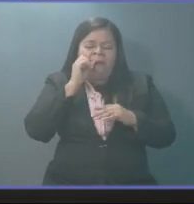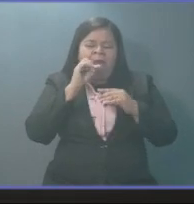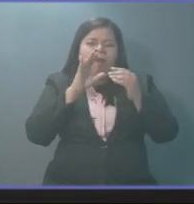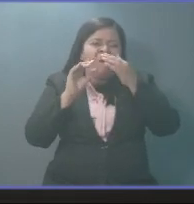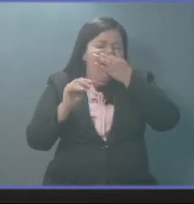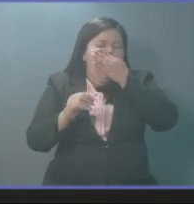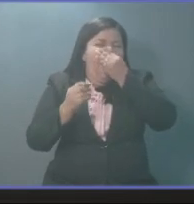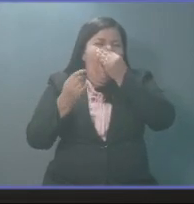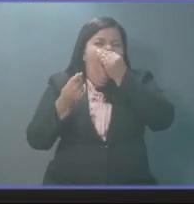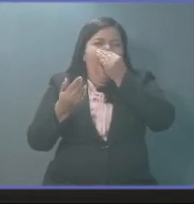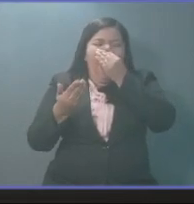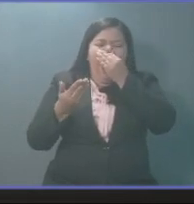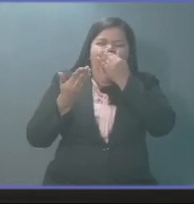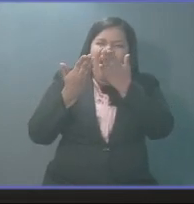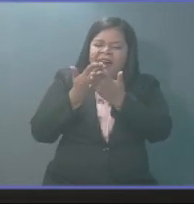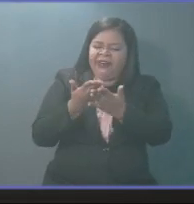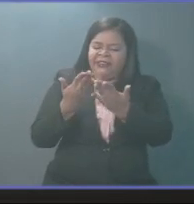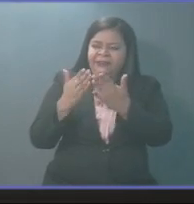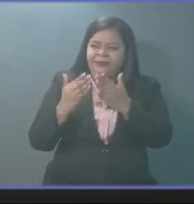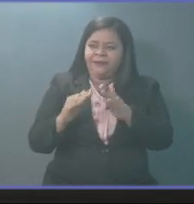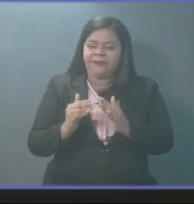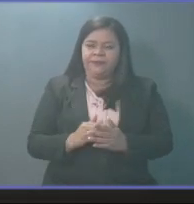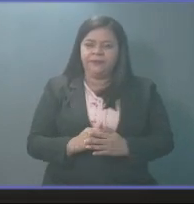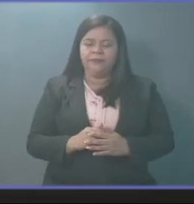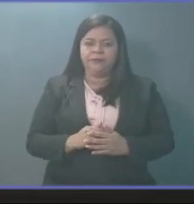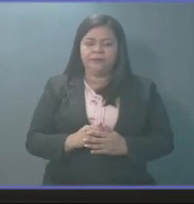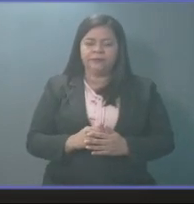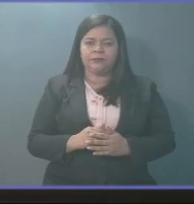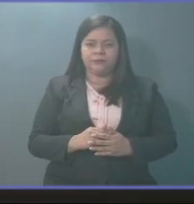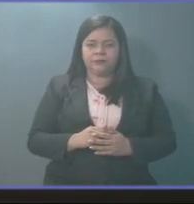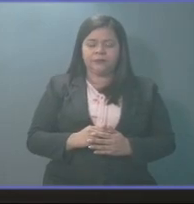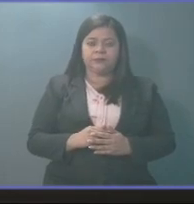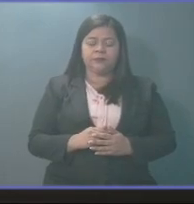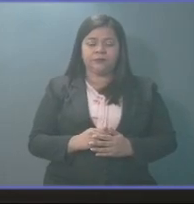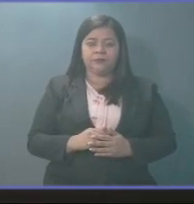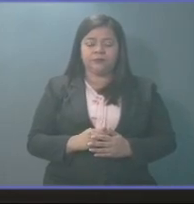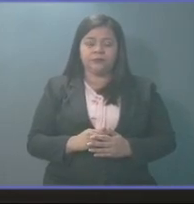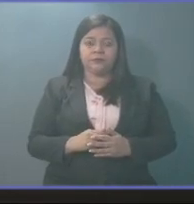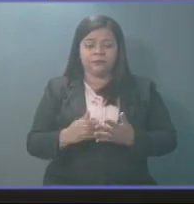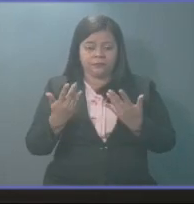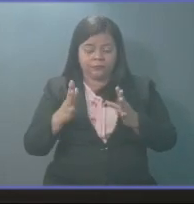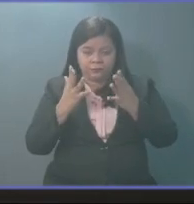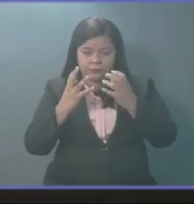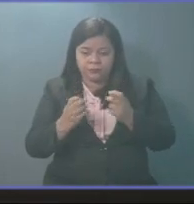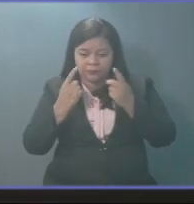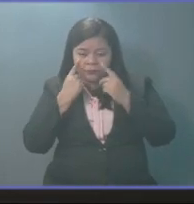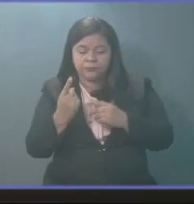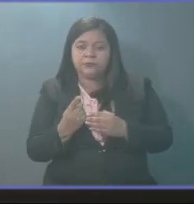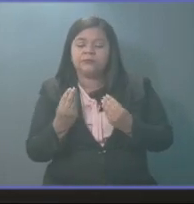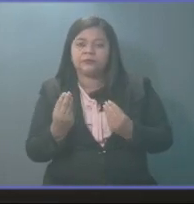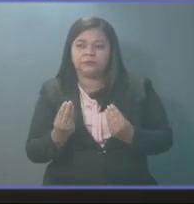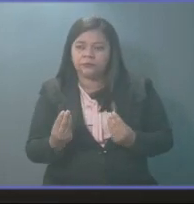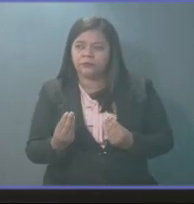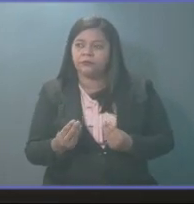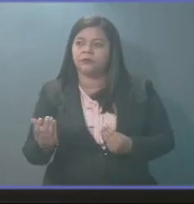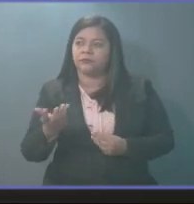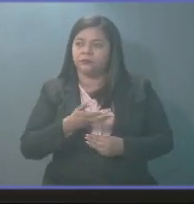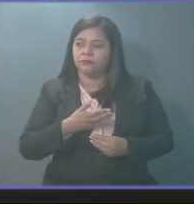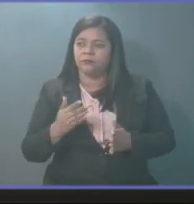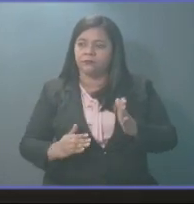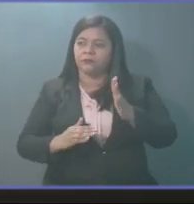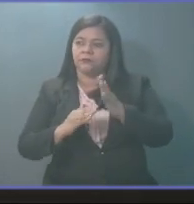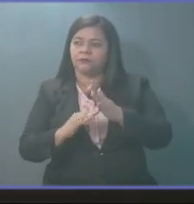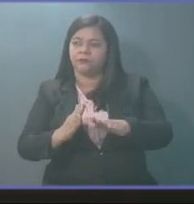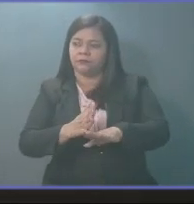presentación de iniciativas que van en dirección a cómo prevenir, a